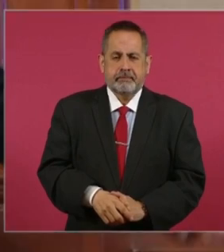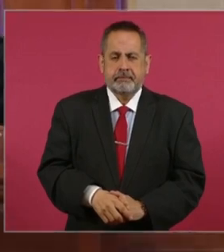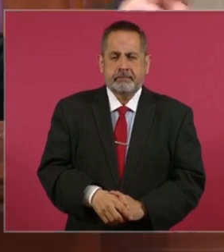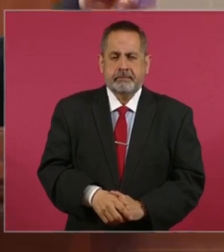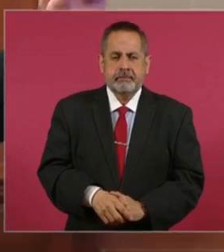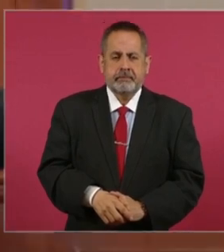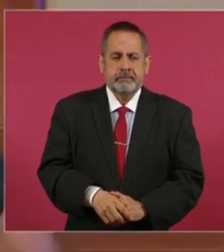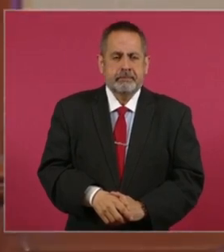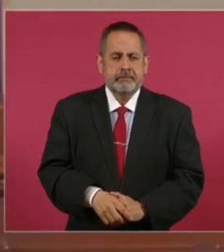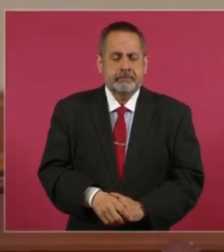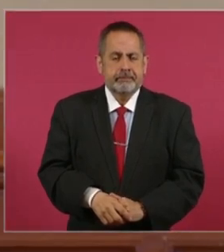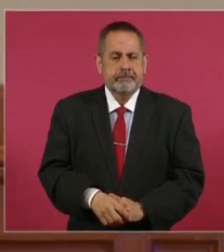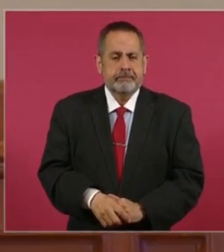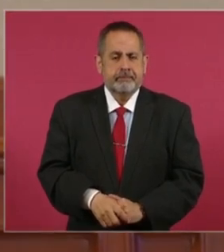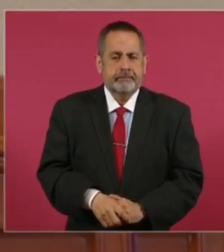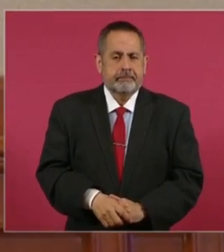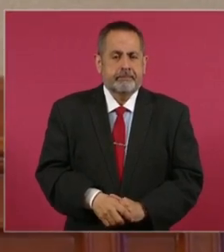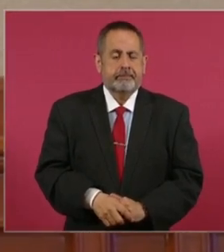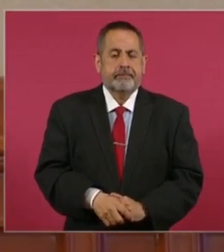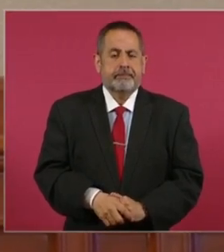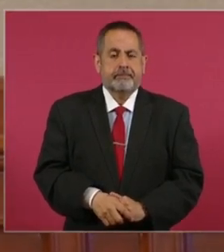Y dijo que su fuente era la CIA.